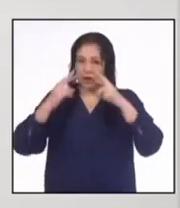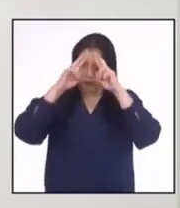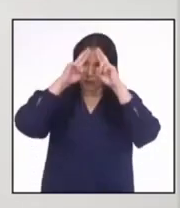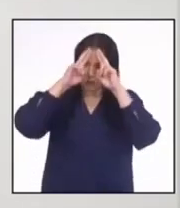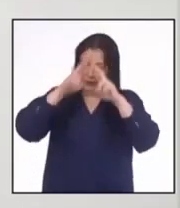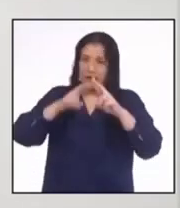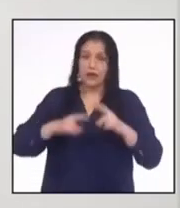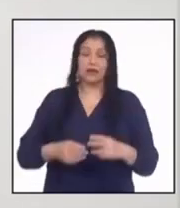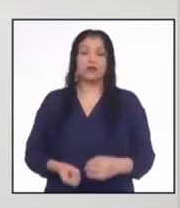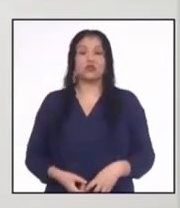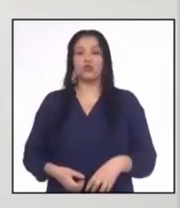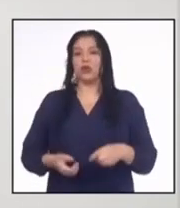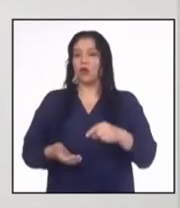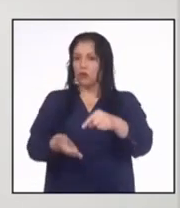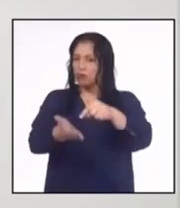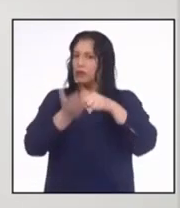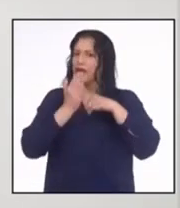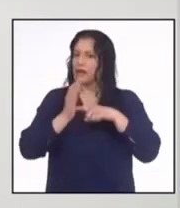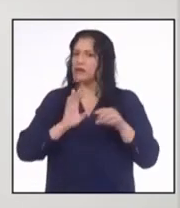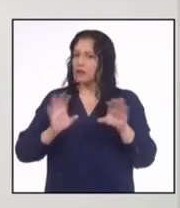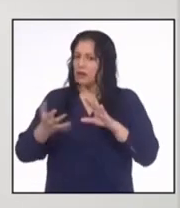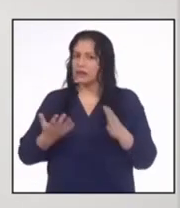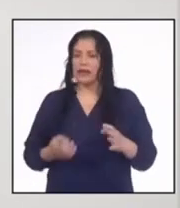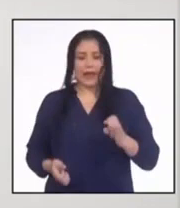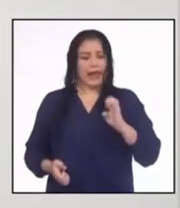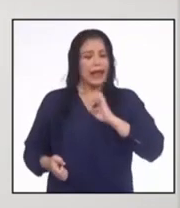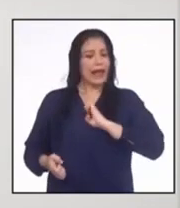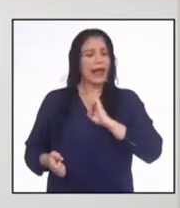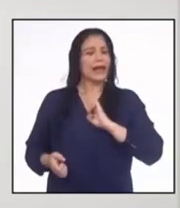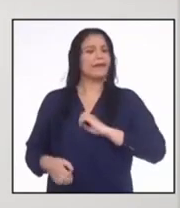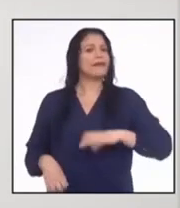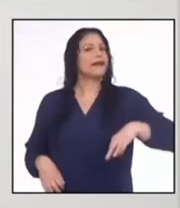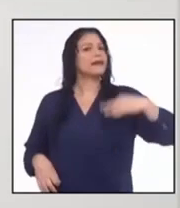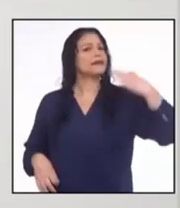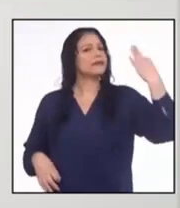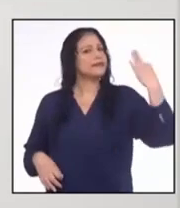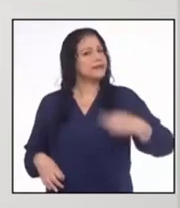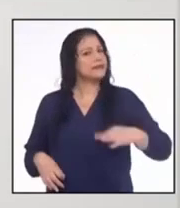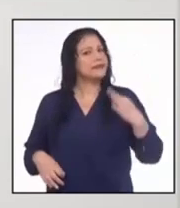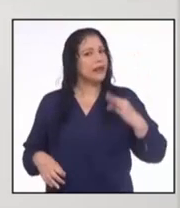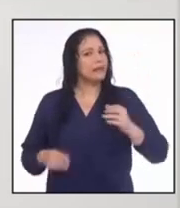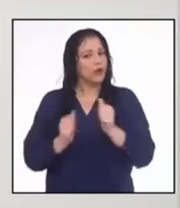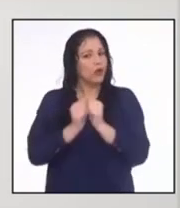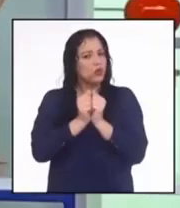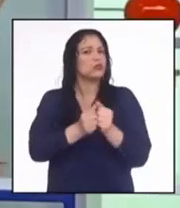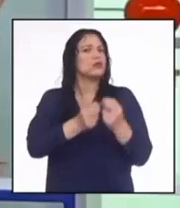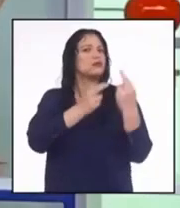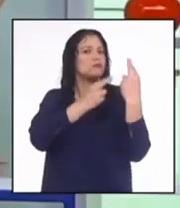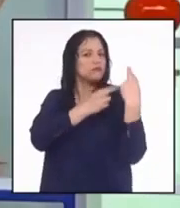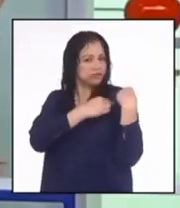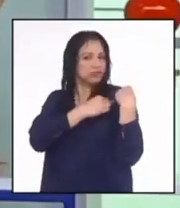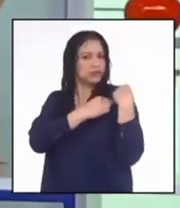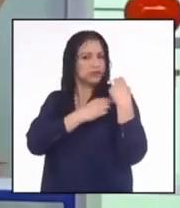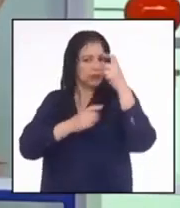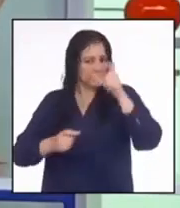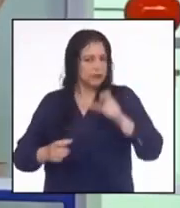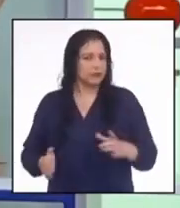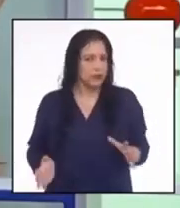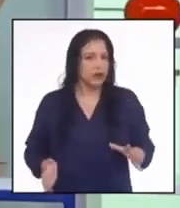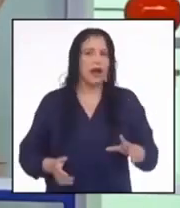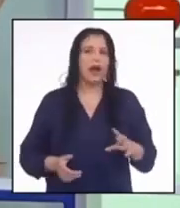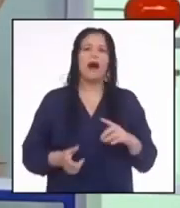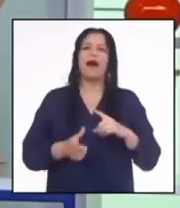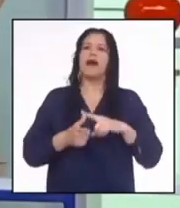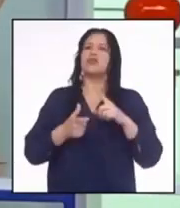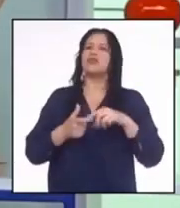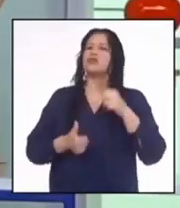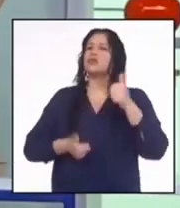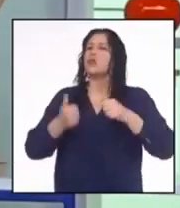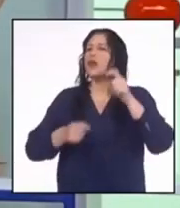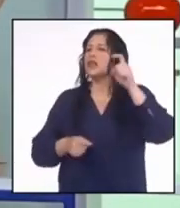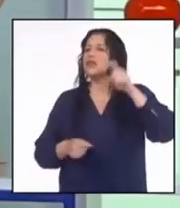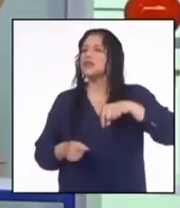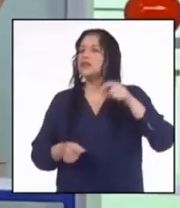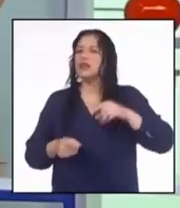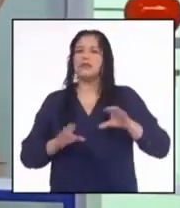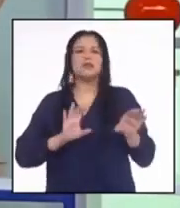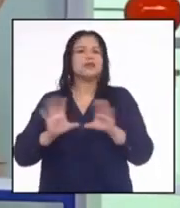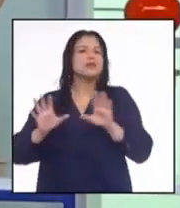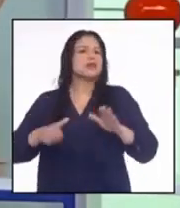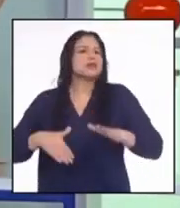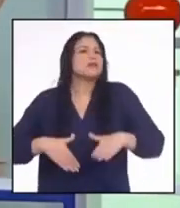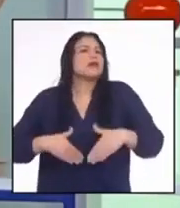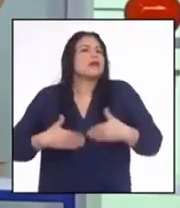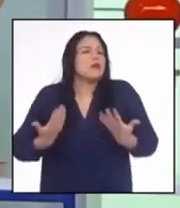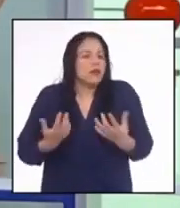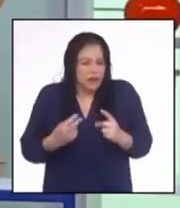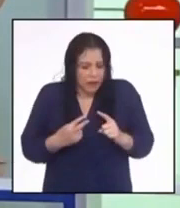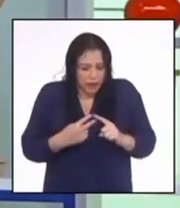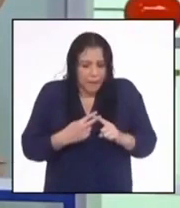un deber hacerlo. La ética está siempre del lado del deber ser. Entonces, ¿qué necesitaríamos hacer para